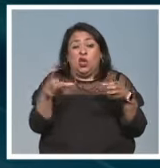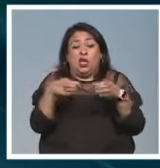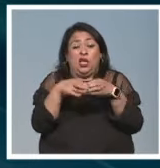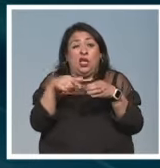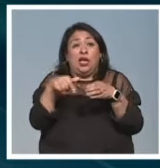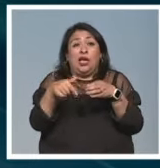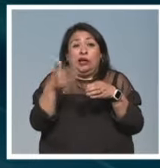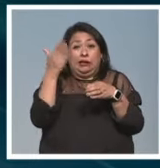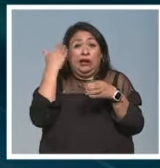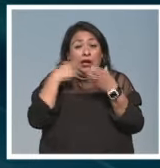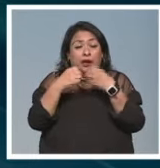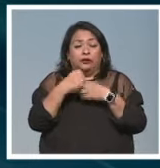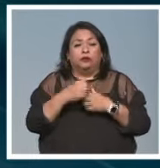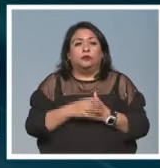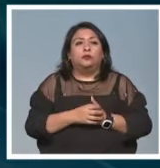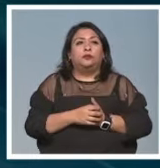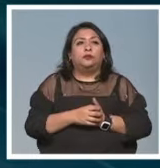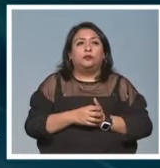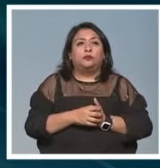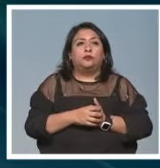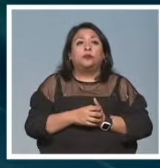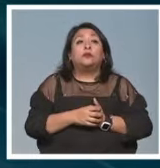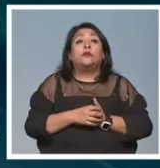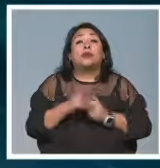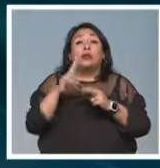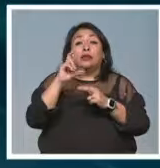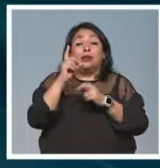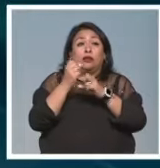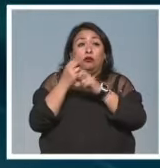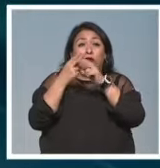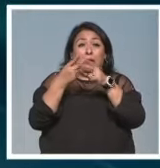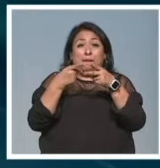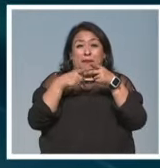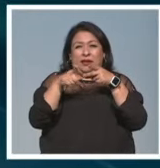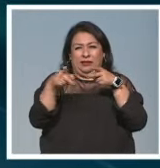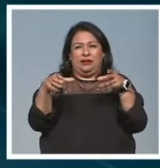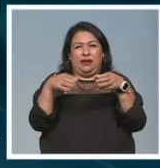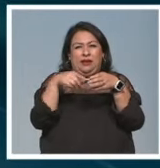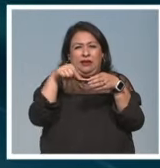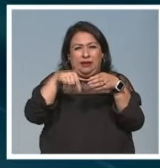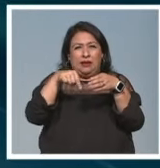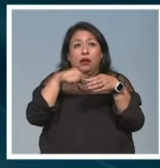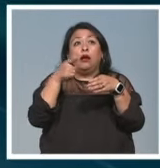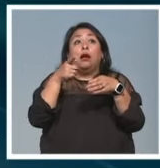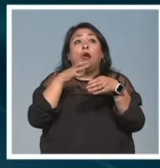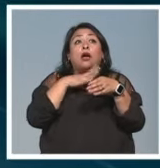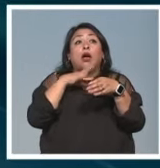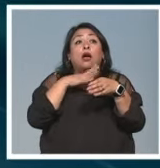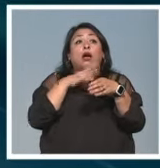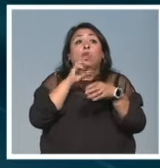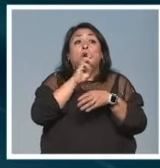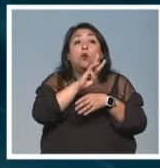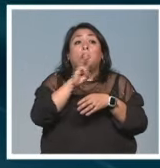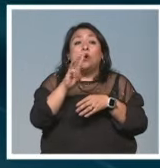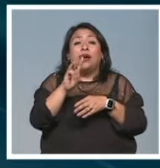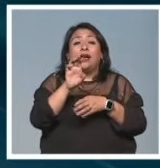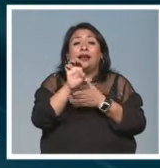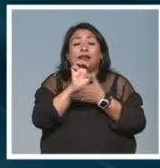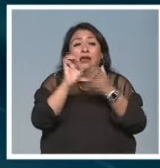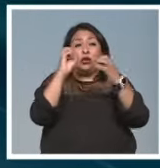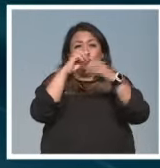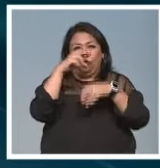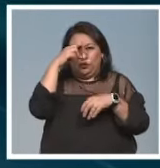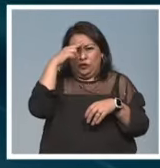en ese momento, ¿no? A 30 años del inicio de este movimiento, se lanzó la página Escena Oscura